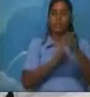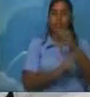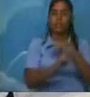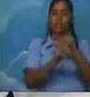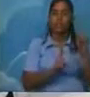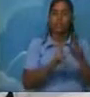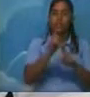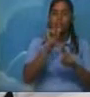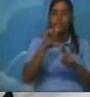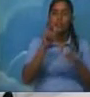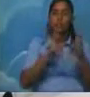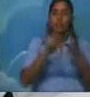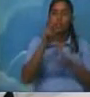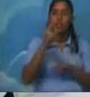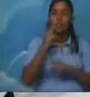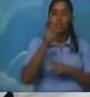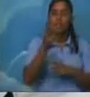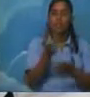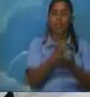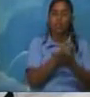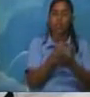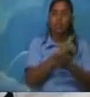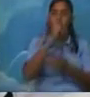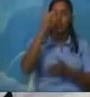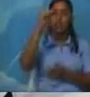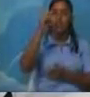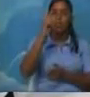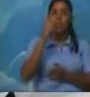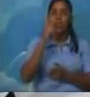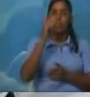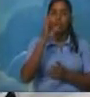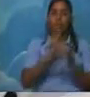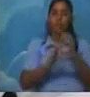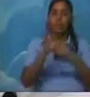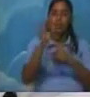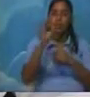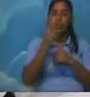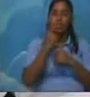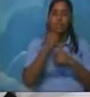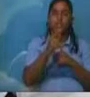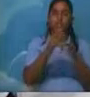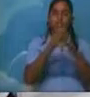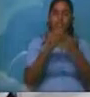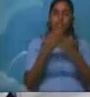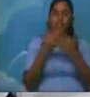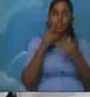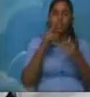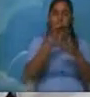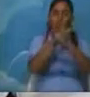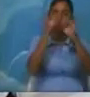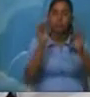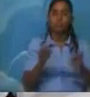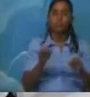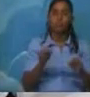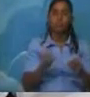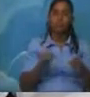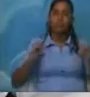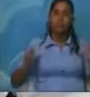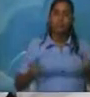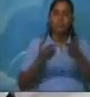11 y 12 del libro de Deuteronomio capítulo 8 dice de la siguiente manera